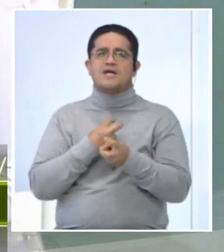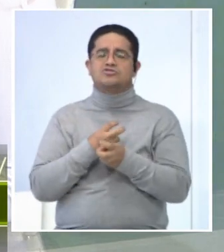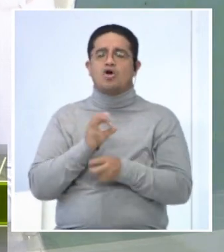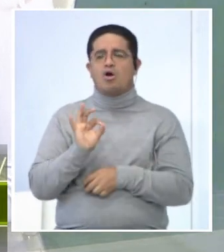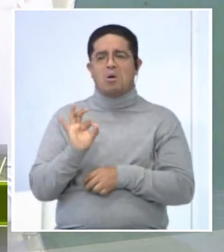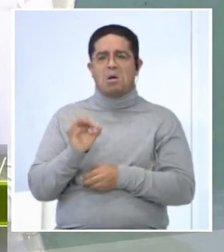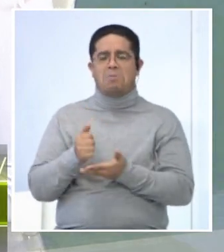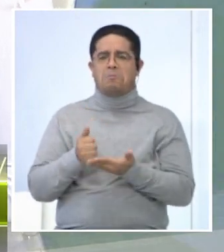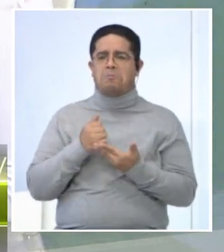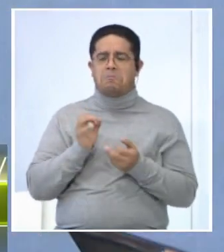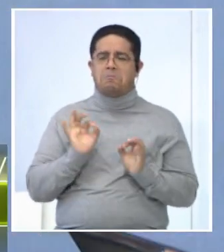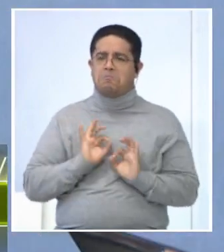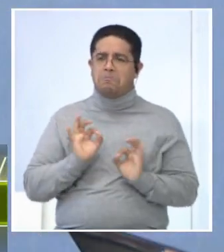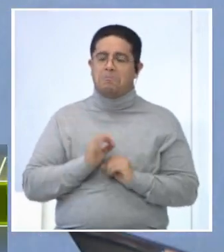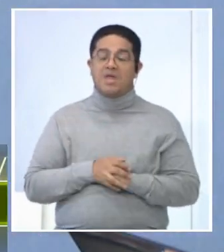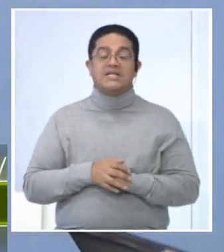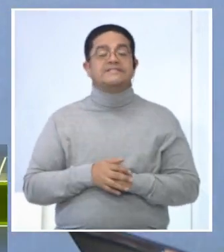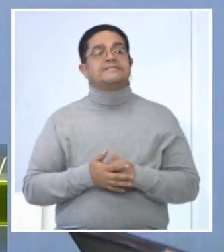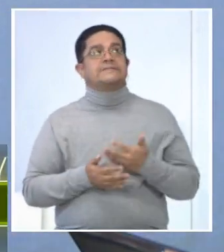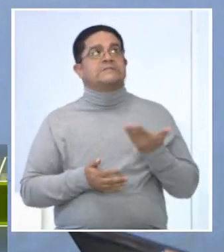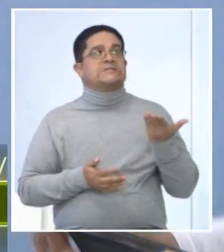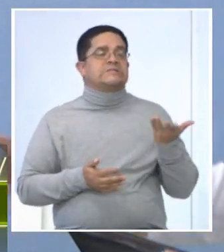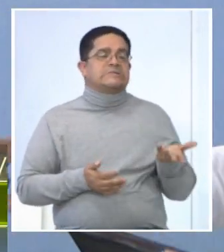efecto? Bueno, realmente